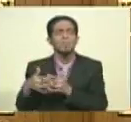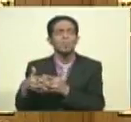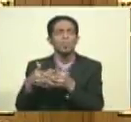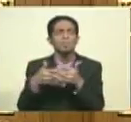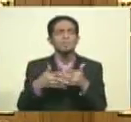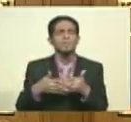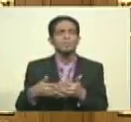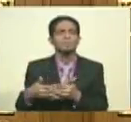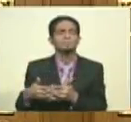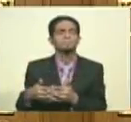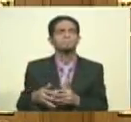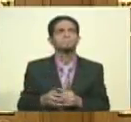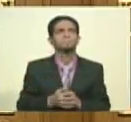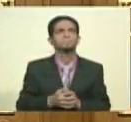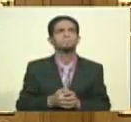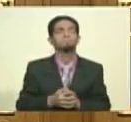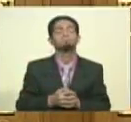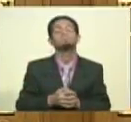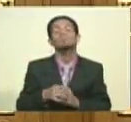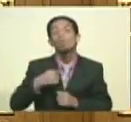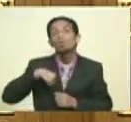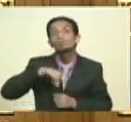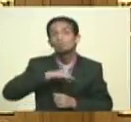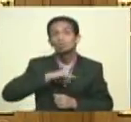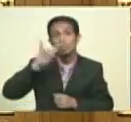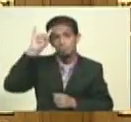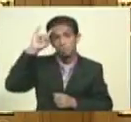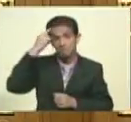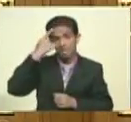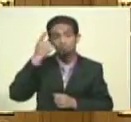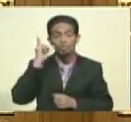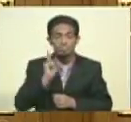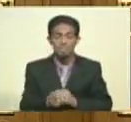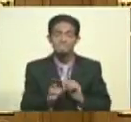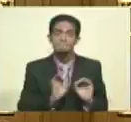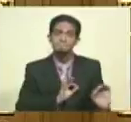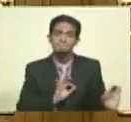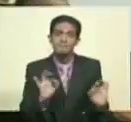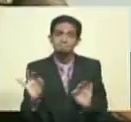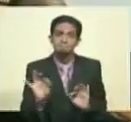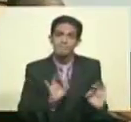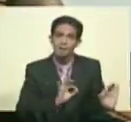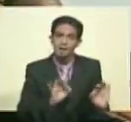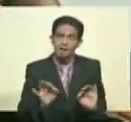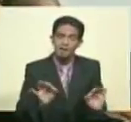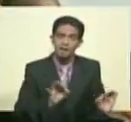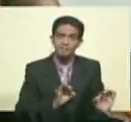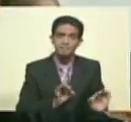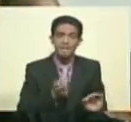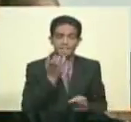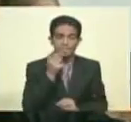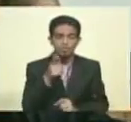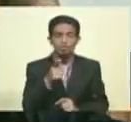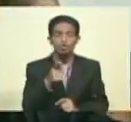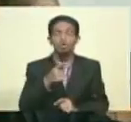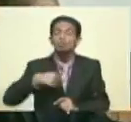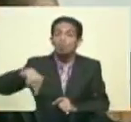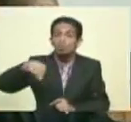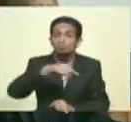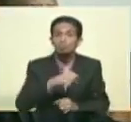Y debemos seguir preparados con todo lo que apoyamos la política de